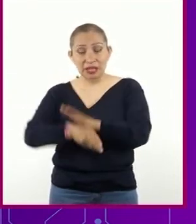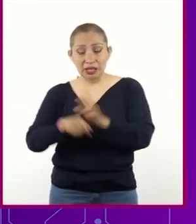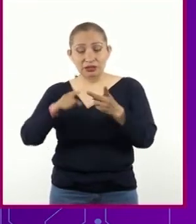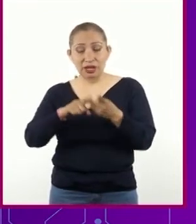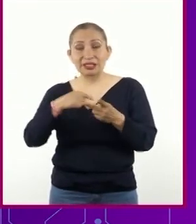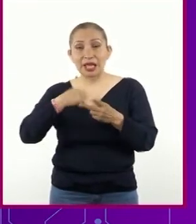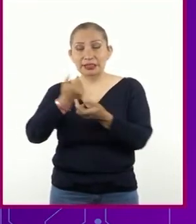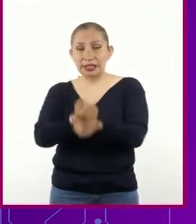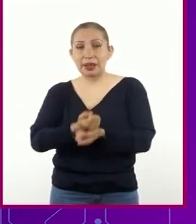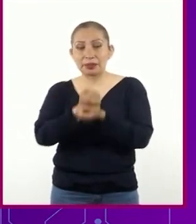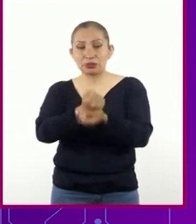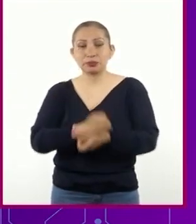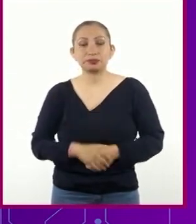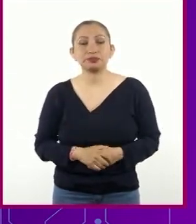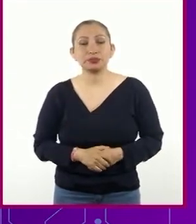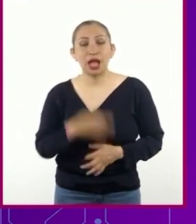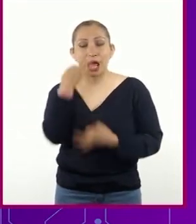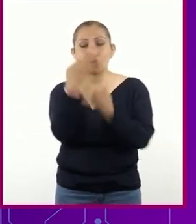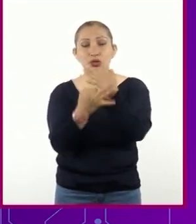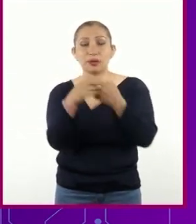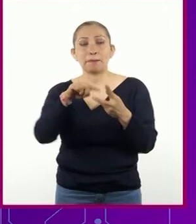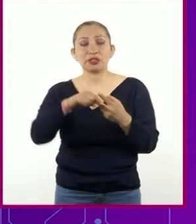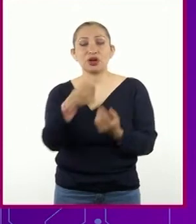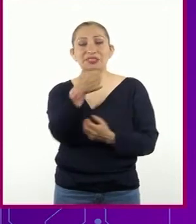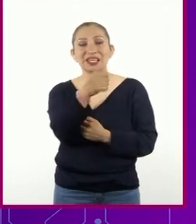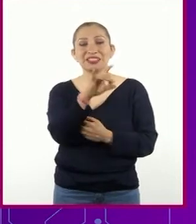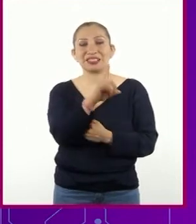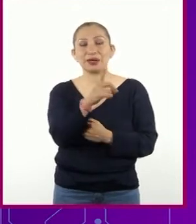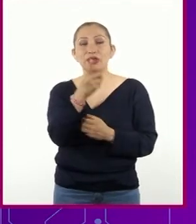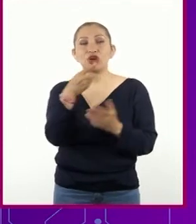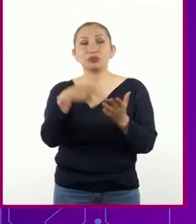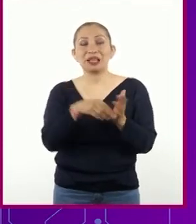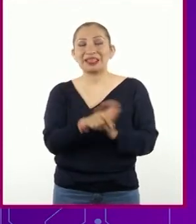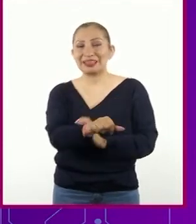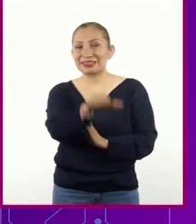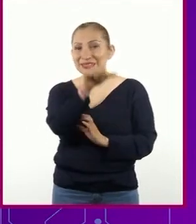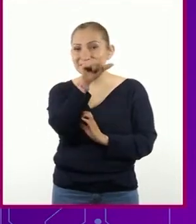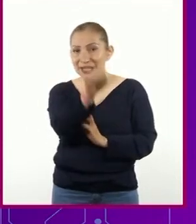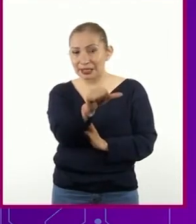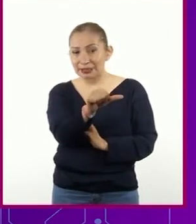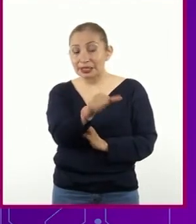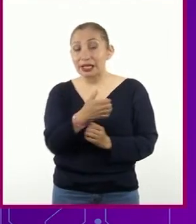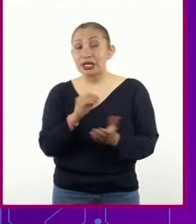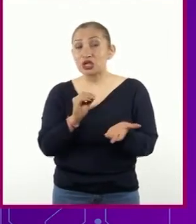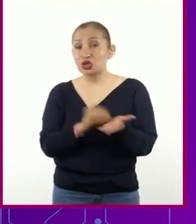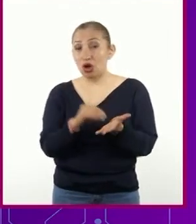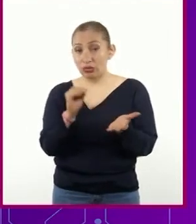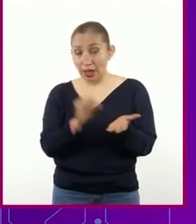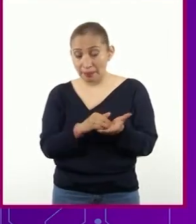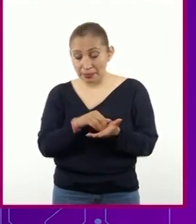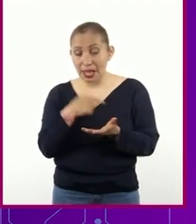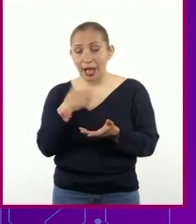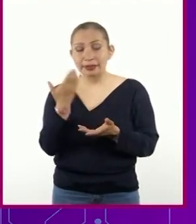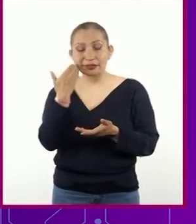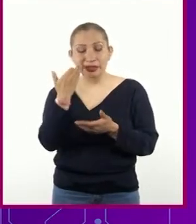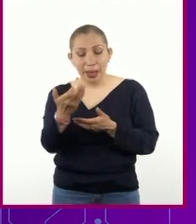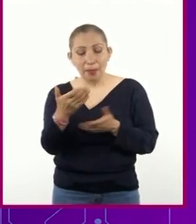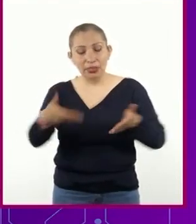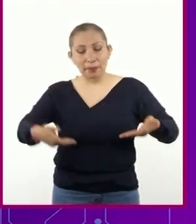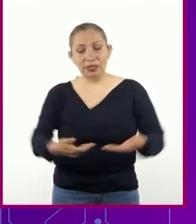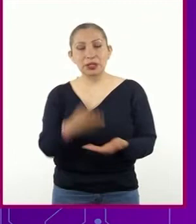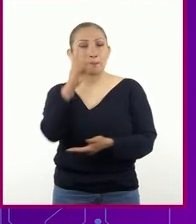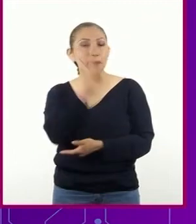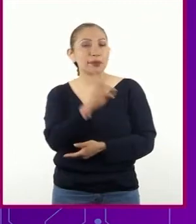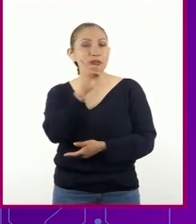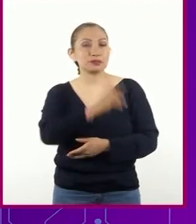y esclavitud. El juicio comenzó el 6 de diciembre de 2016 y aún está en la etapa de presentación